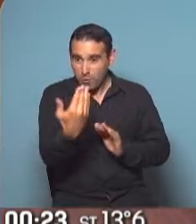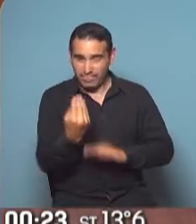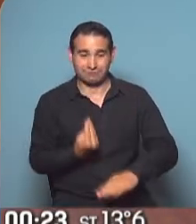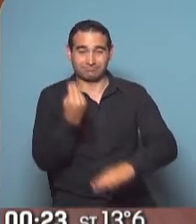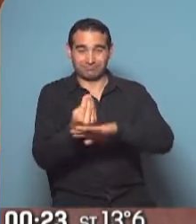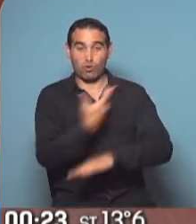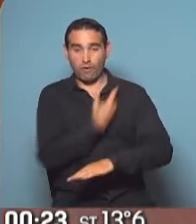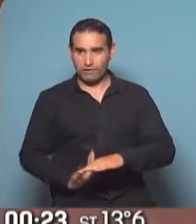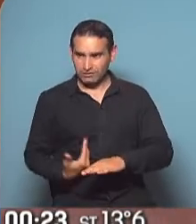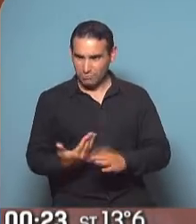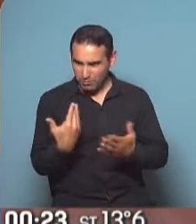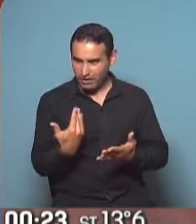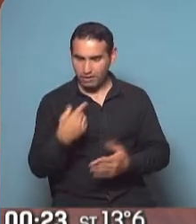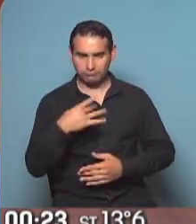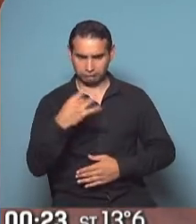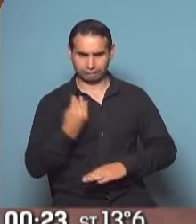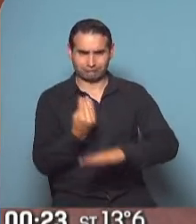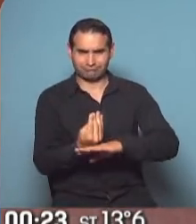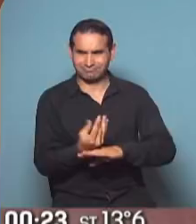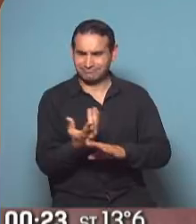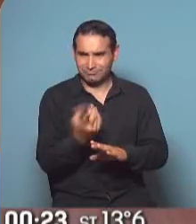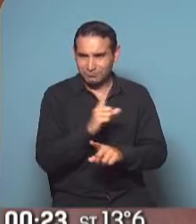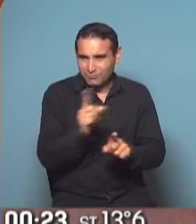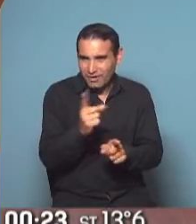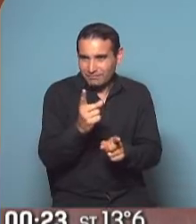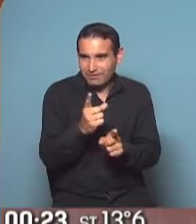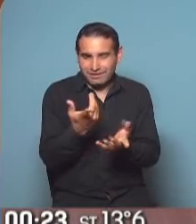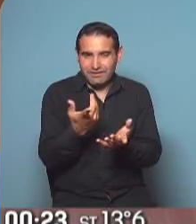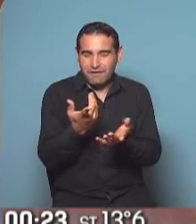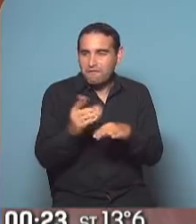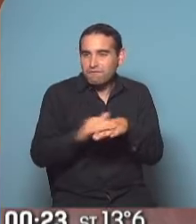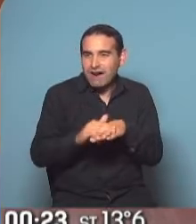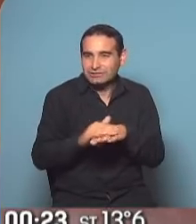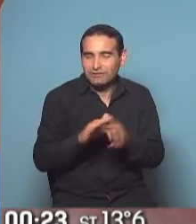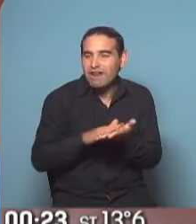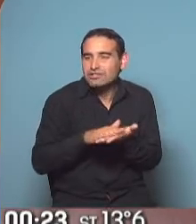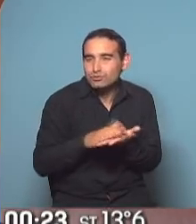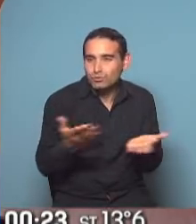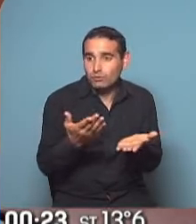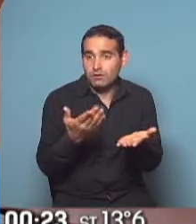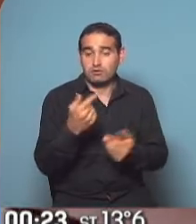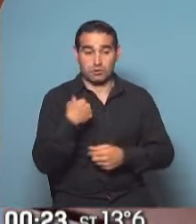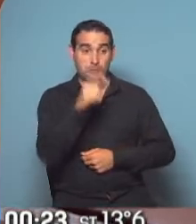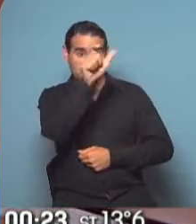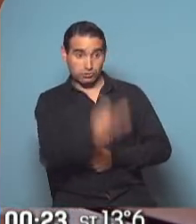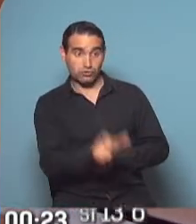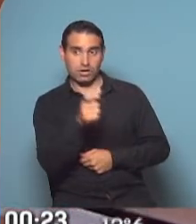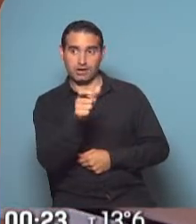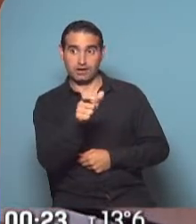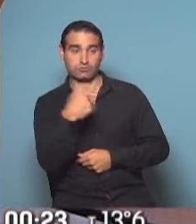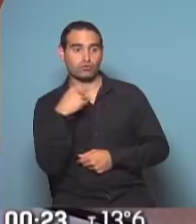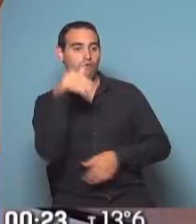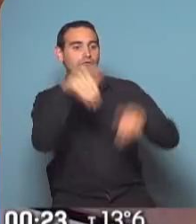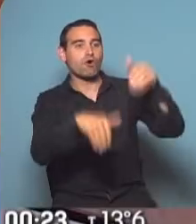elecciones pues se produce un absoluto rompimiento de la base de una votación que es que uno vota a los mejores para que lo